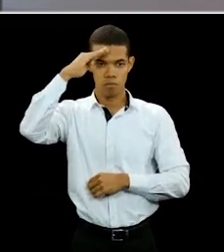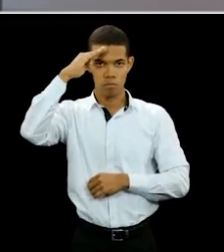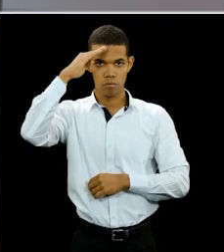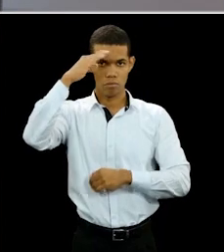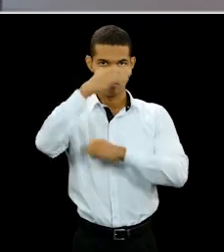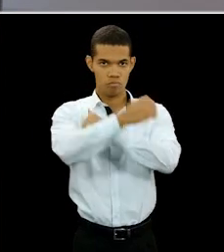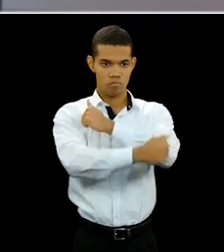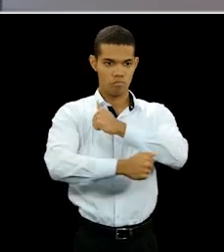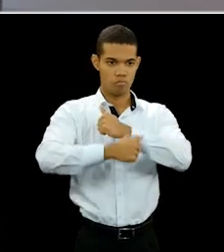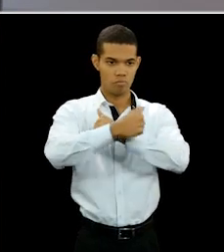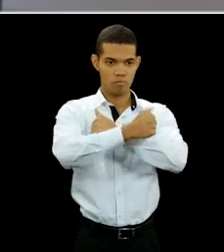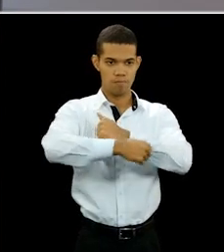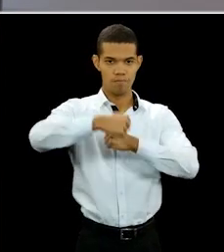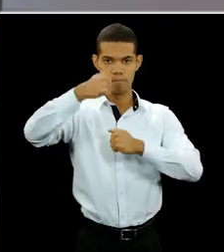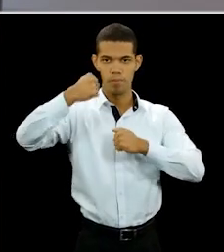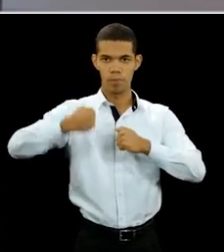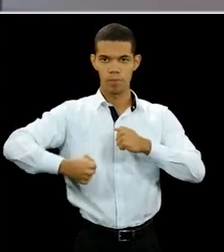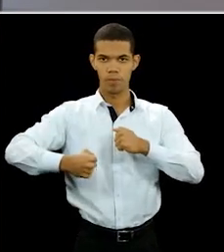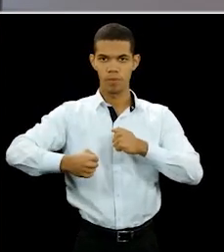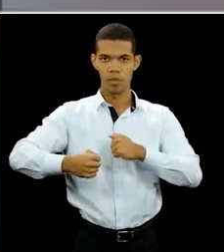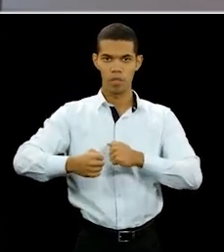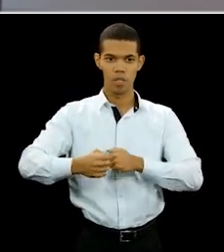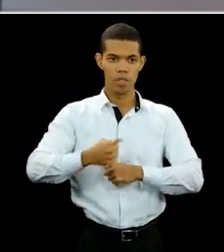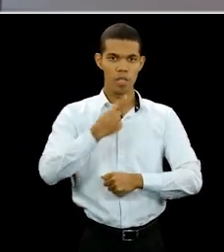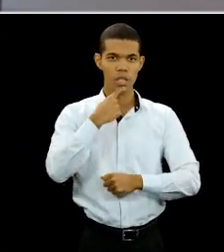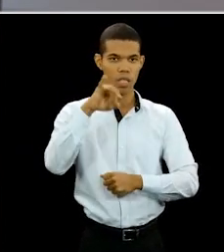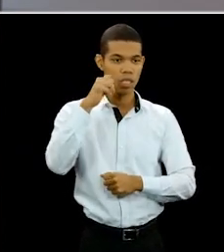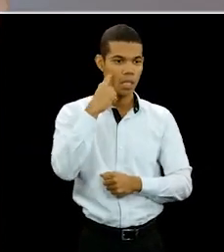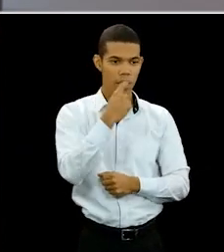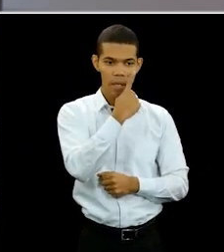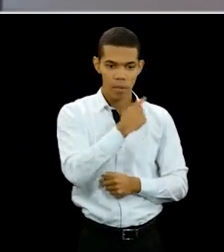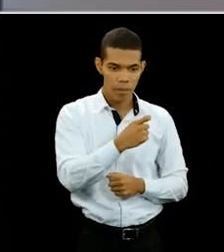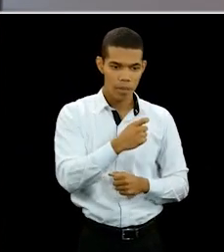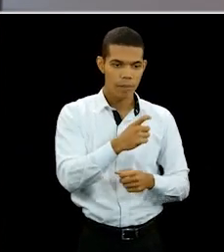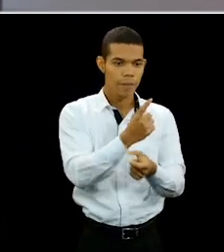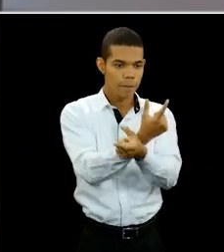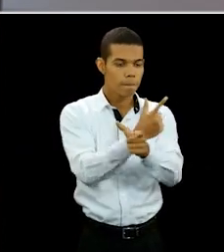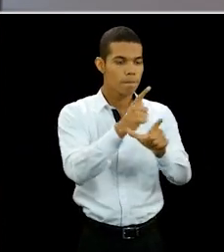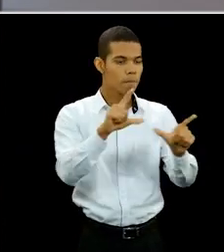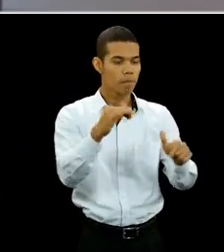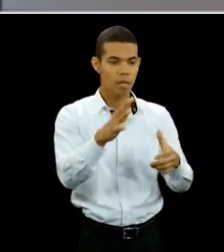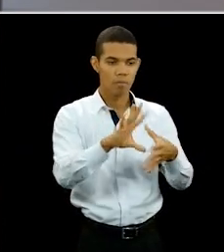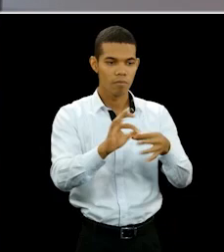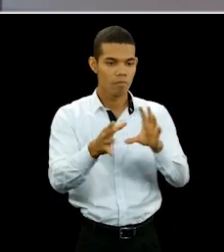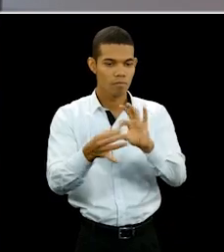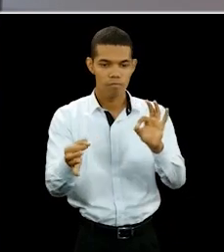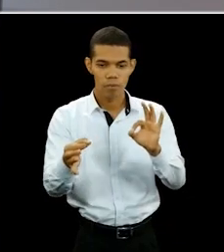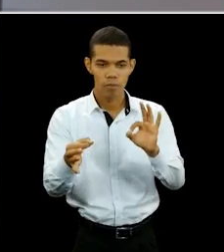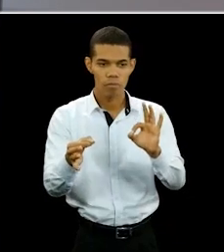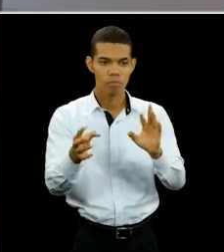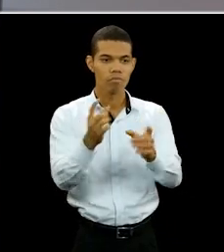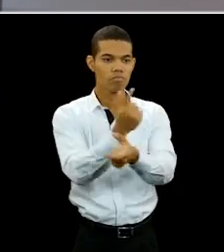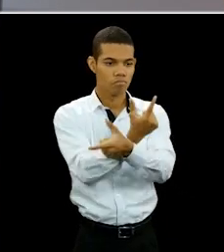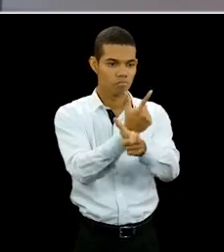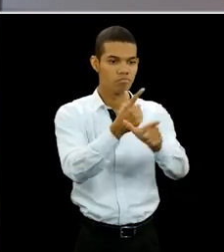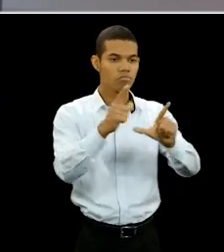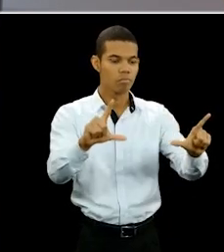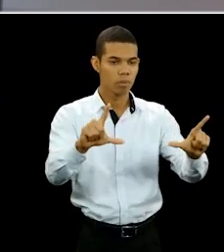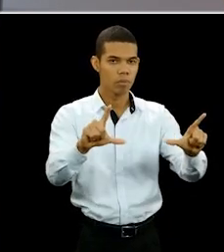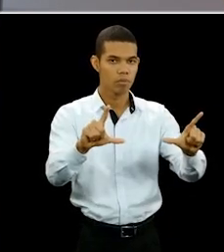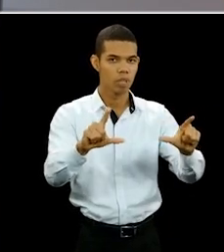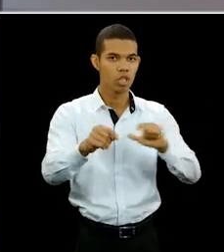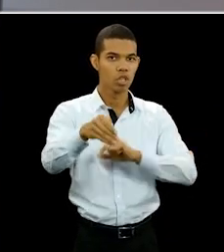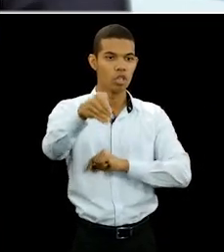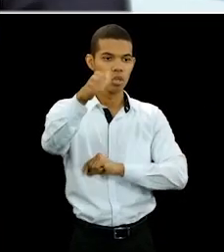conocía lo liberta cumpliendo así la promesa desde el principio del libro que Dios lo iba a proteger y lo